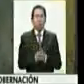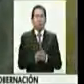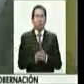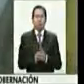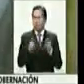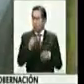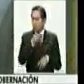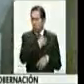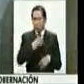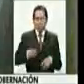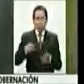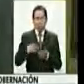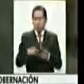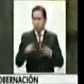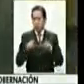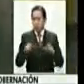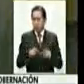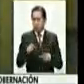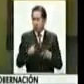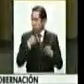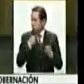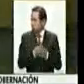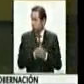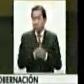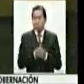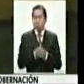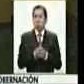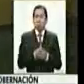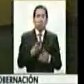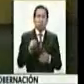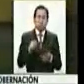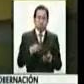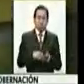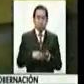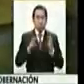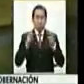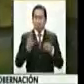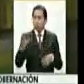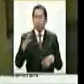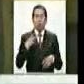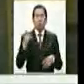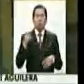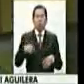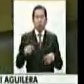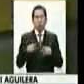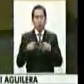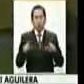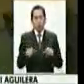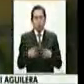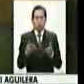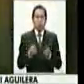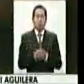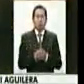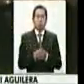de la gobernación, de este espacio que está dañado por el fuego? No, esto es un tema del dueño del kiosco,